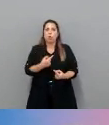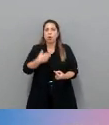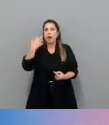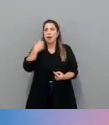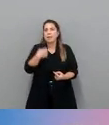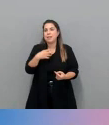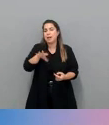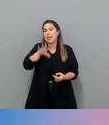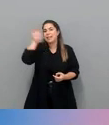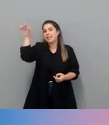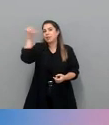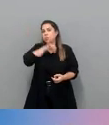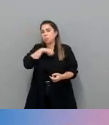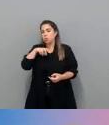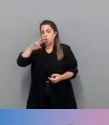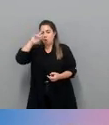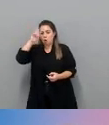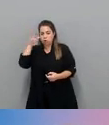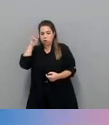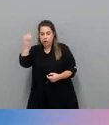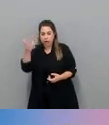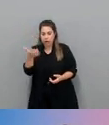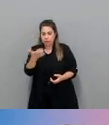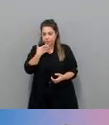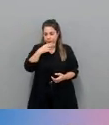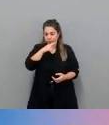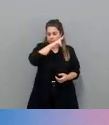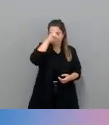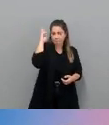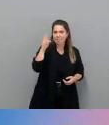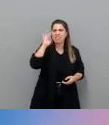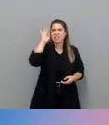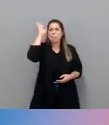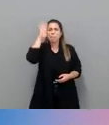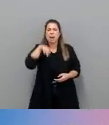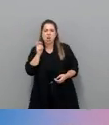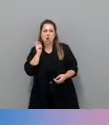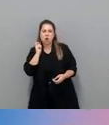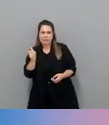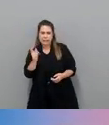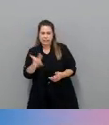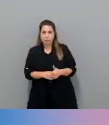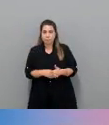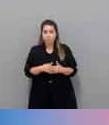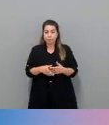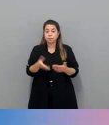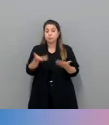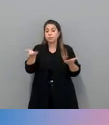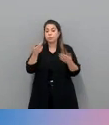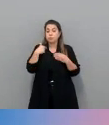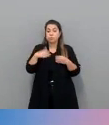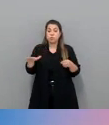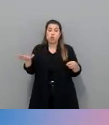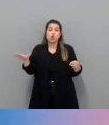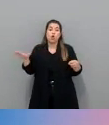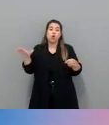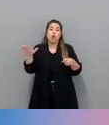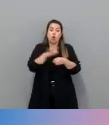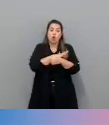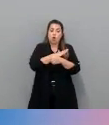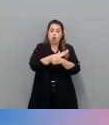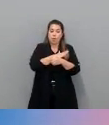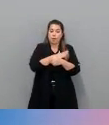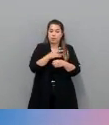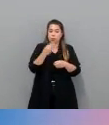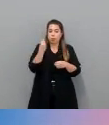centros en Madrid, Barcelona, ¿vale? Cobertura pues, para absorbentes, pero también cada